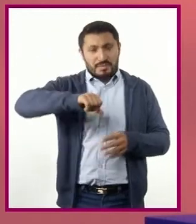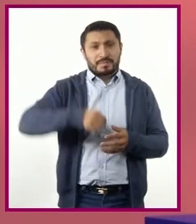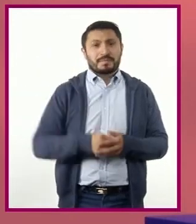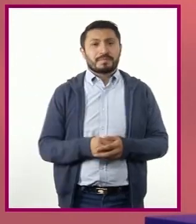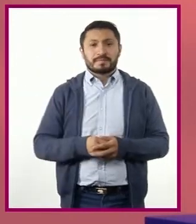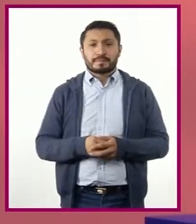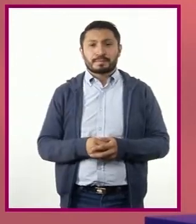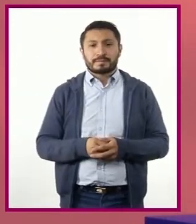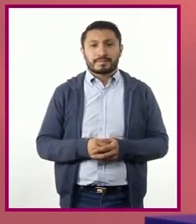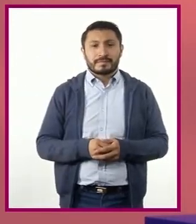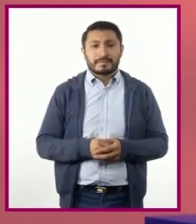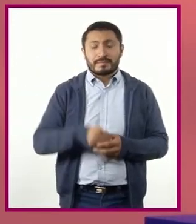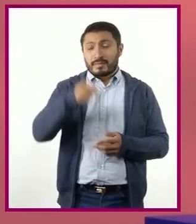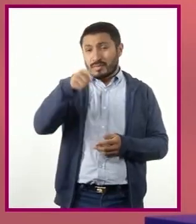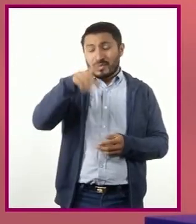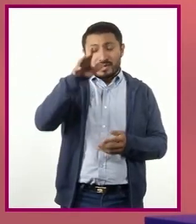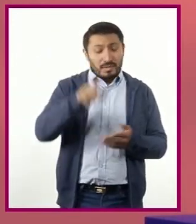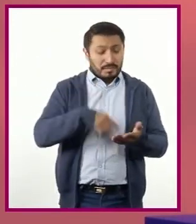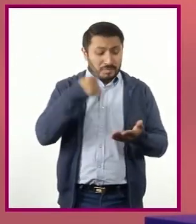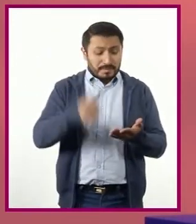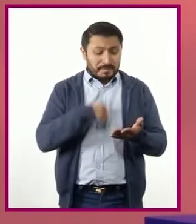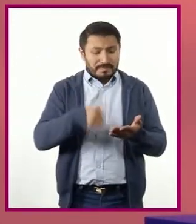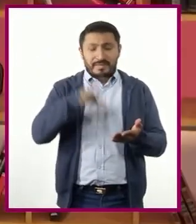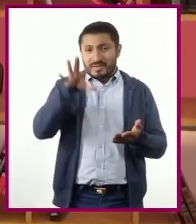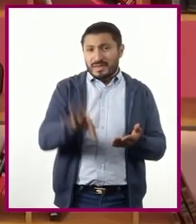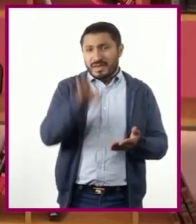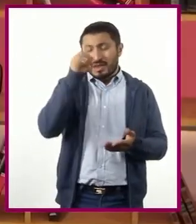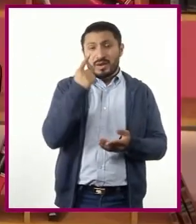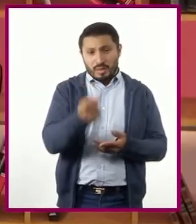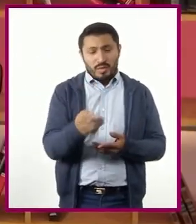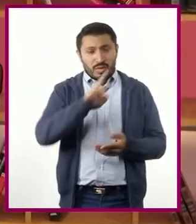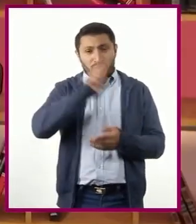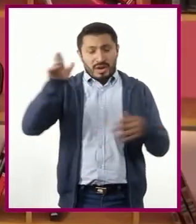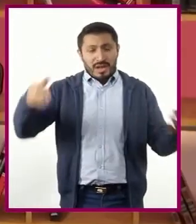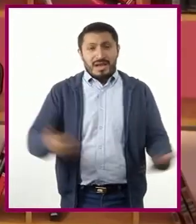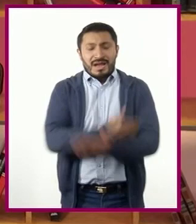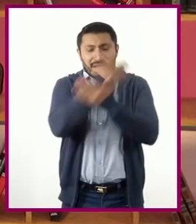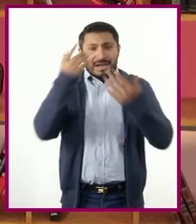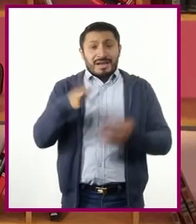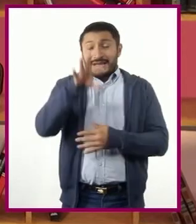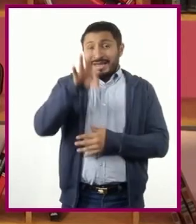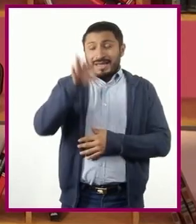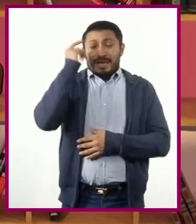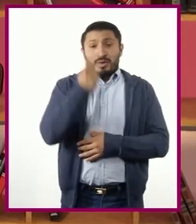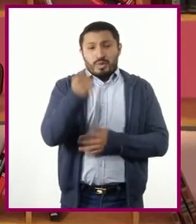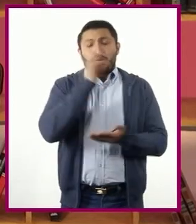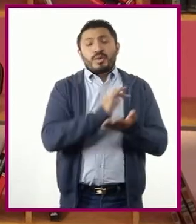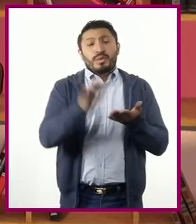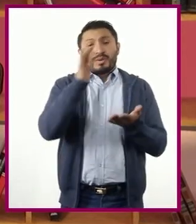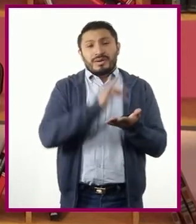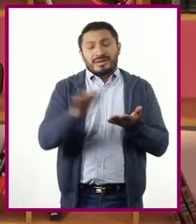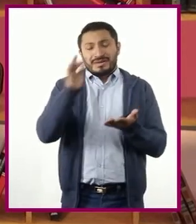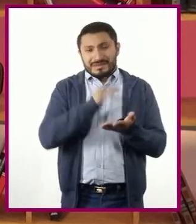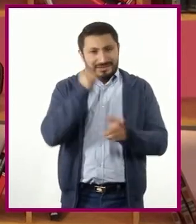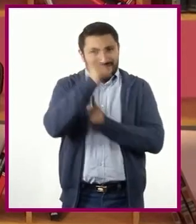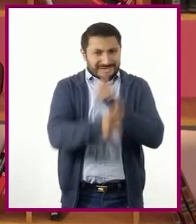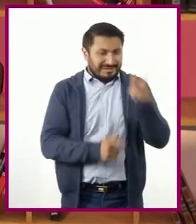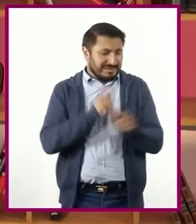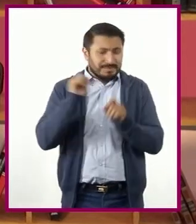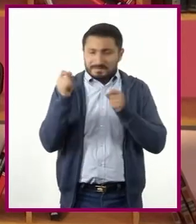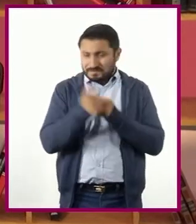sesión. Seleccionen sus obras favoritas del Renacimiento y lean con calma alguno de los